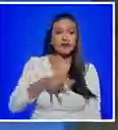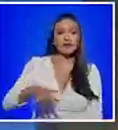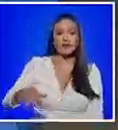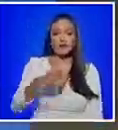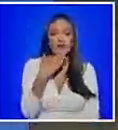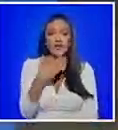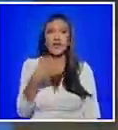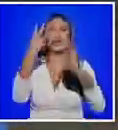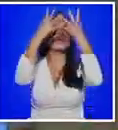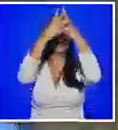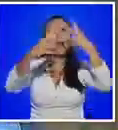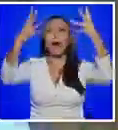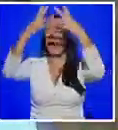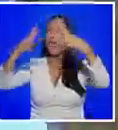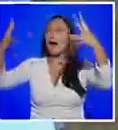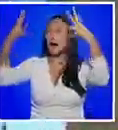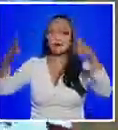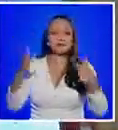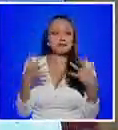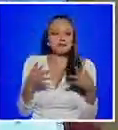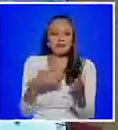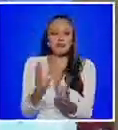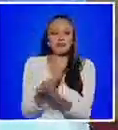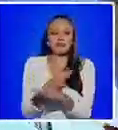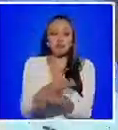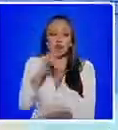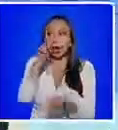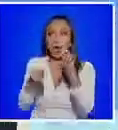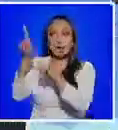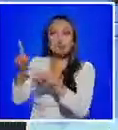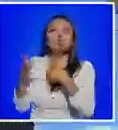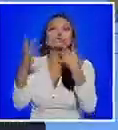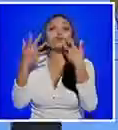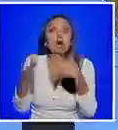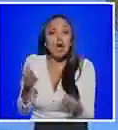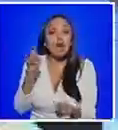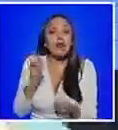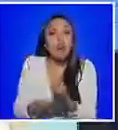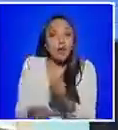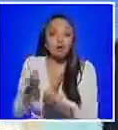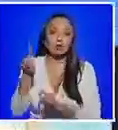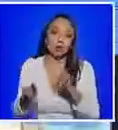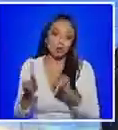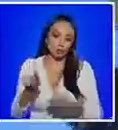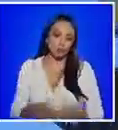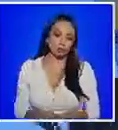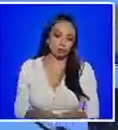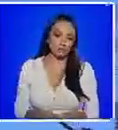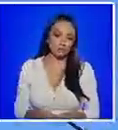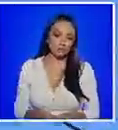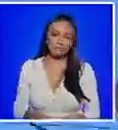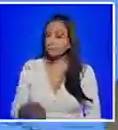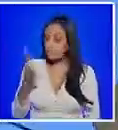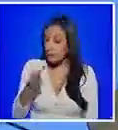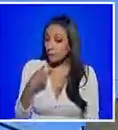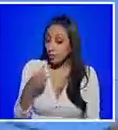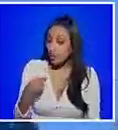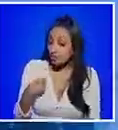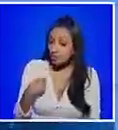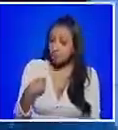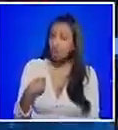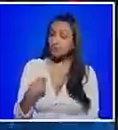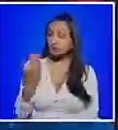que los cables están sueltos, de que eso incluso ya ha ocasionado algunos accidentes. También nos decían que